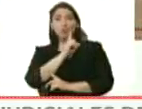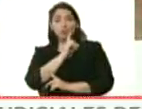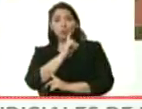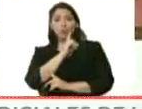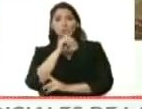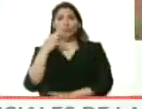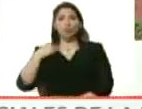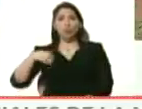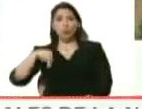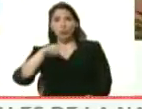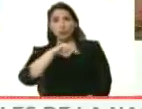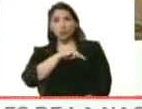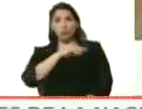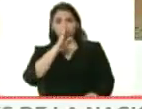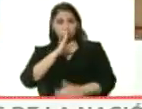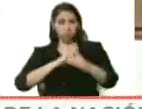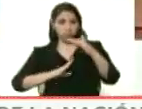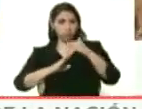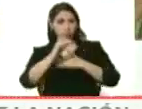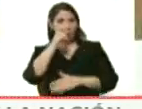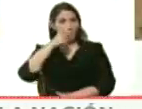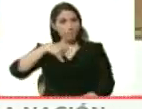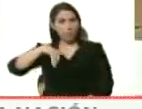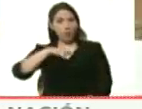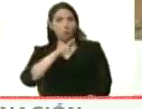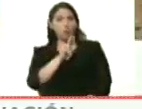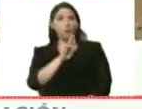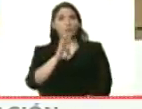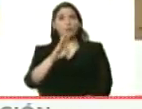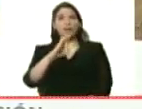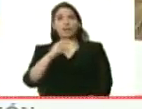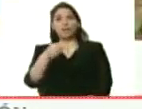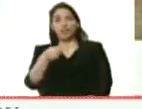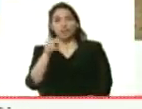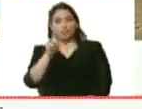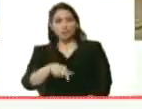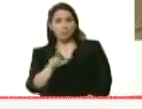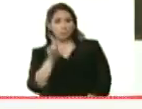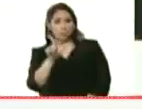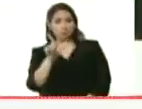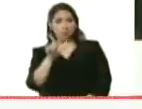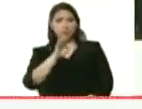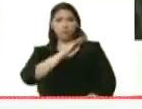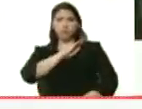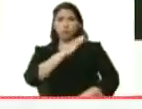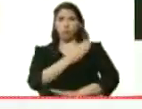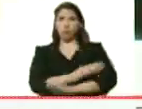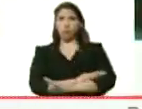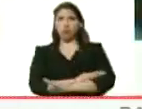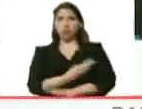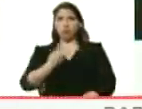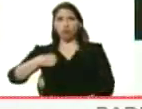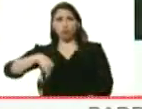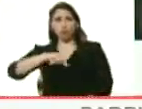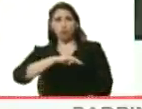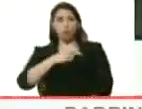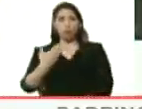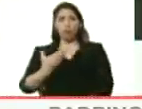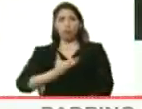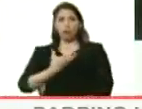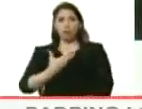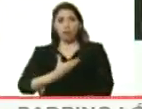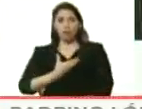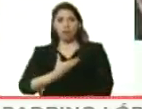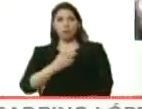nuestro humilde pueblo, de la UVC, del partido, de los poderes, de nuestros alcaldes,